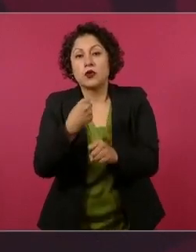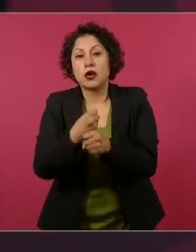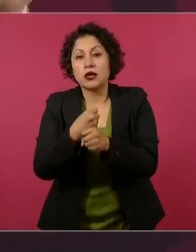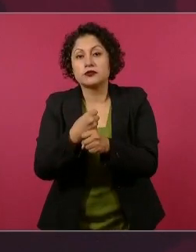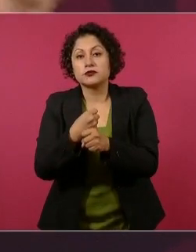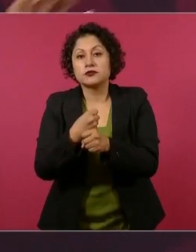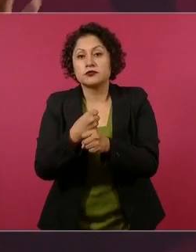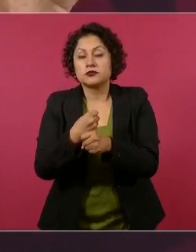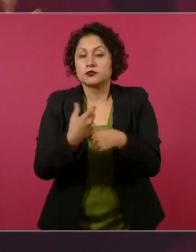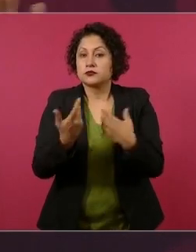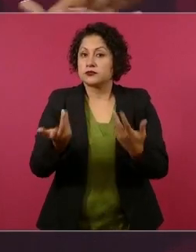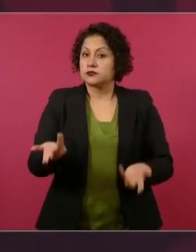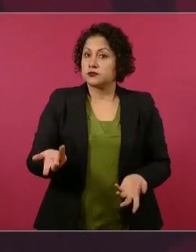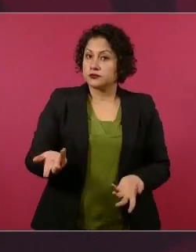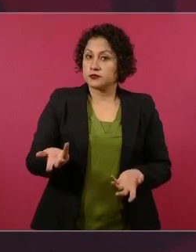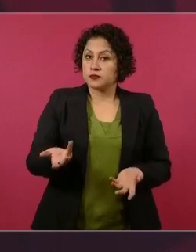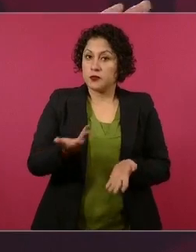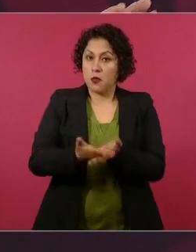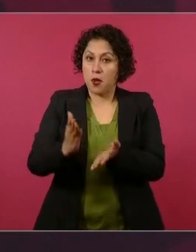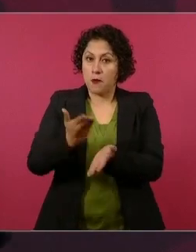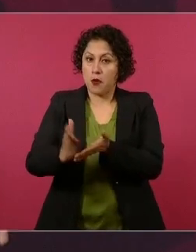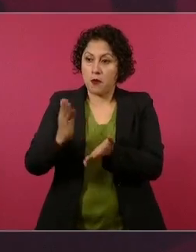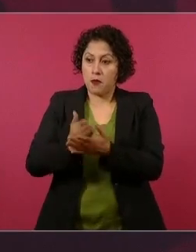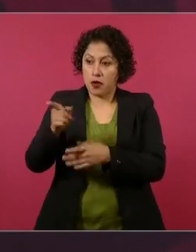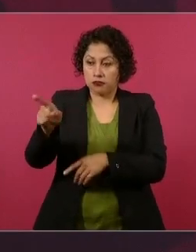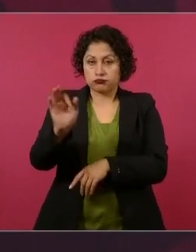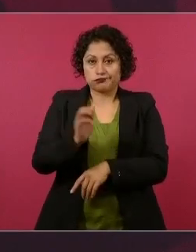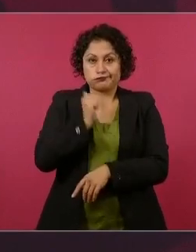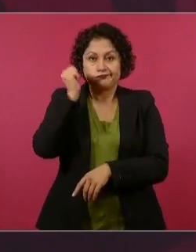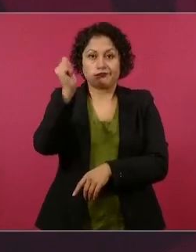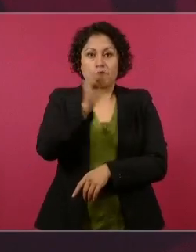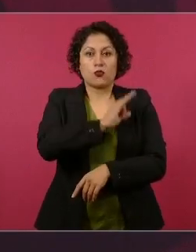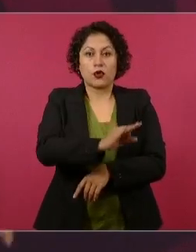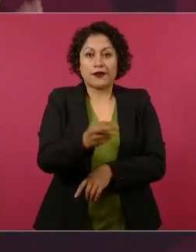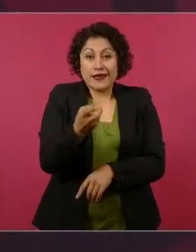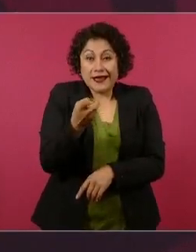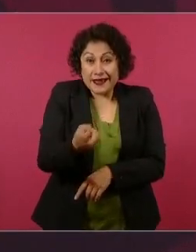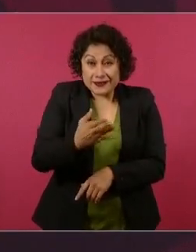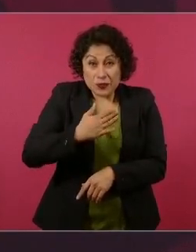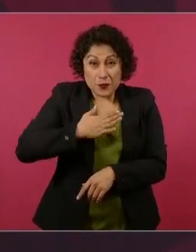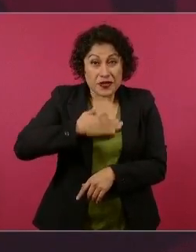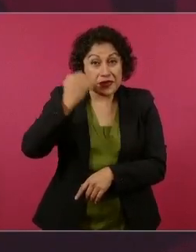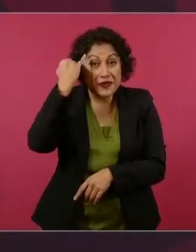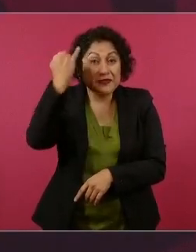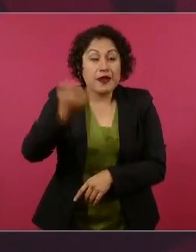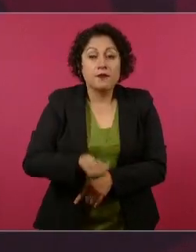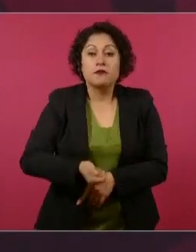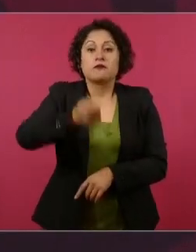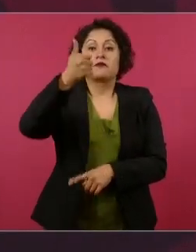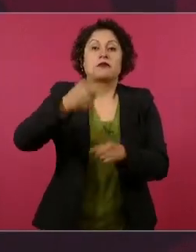Eso nunca se había hecho en la ciudad. ¿Pero qué pasa?